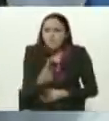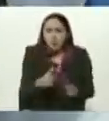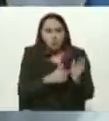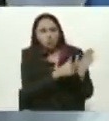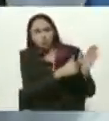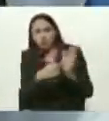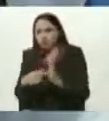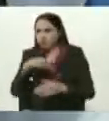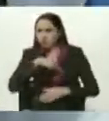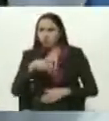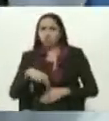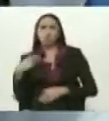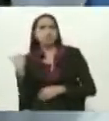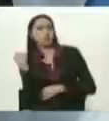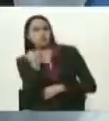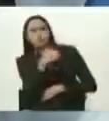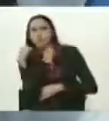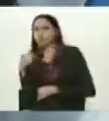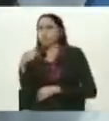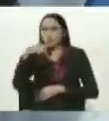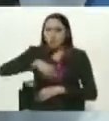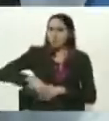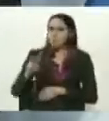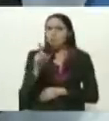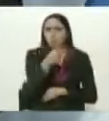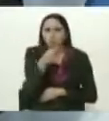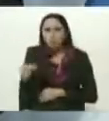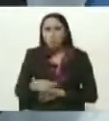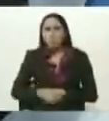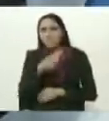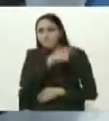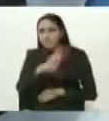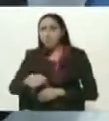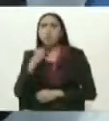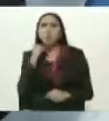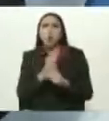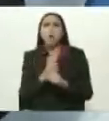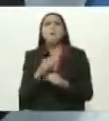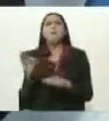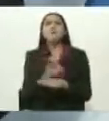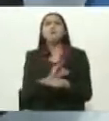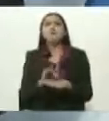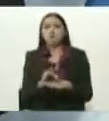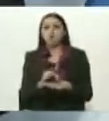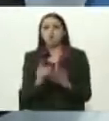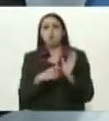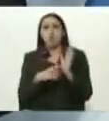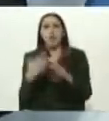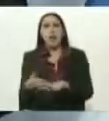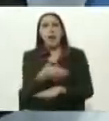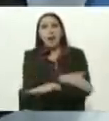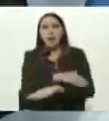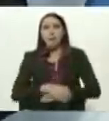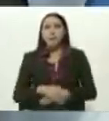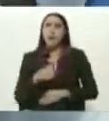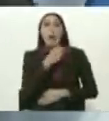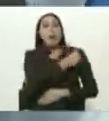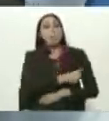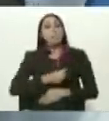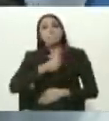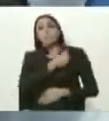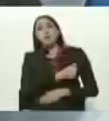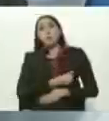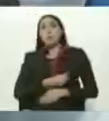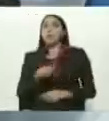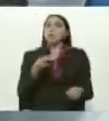no lo vamos a permitir en nuestro país. Y funcionarios venezolanos, como los que hemos señalado, que lamentablemente se